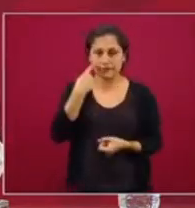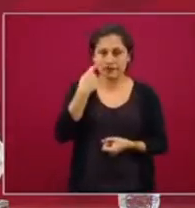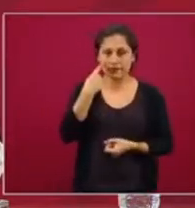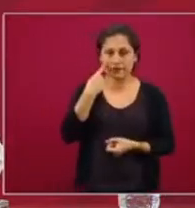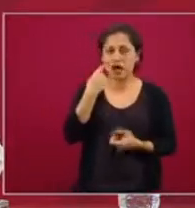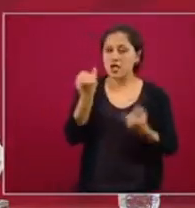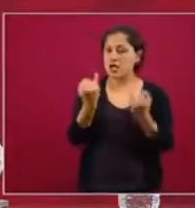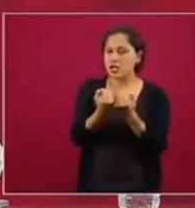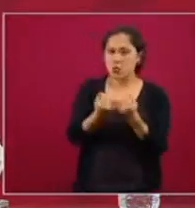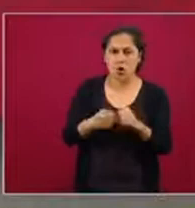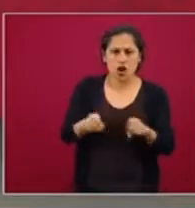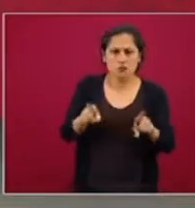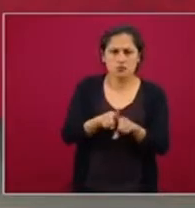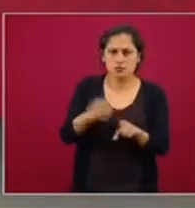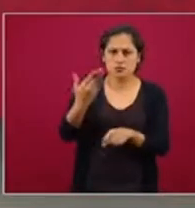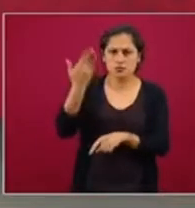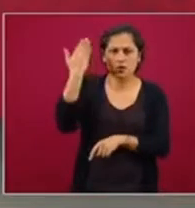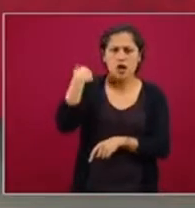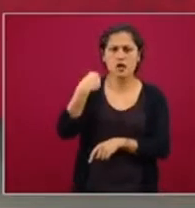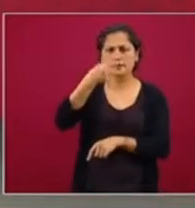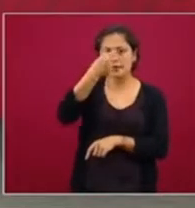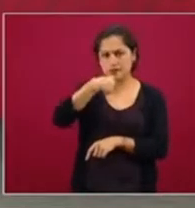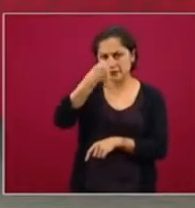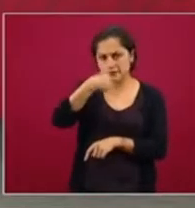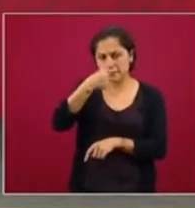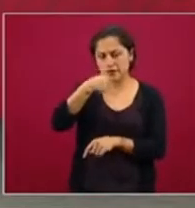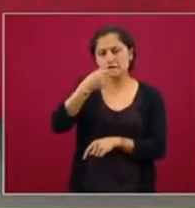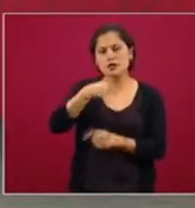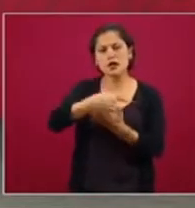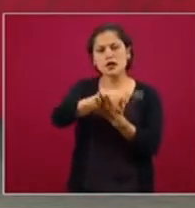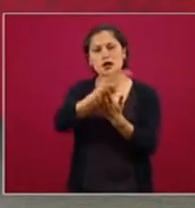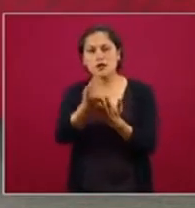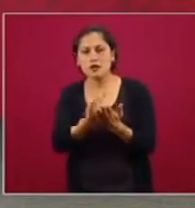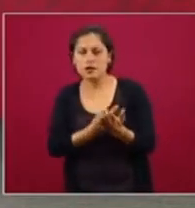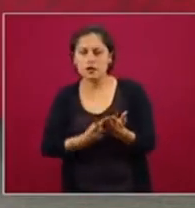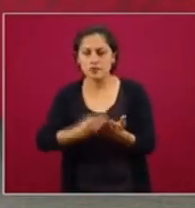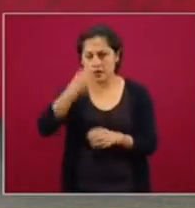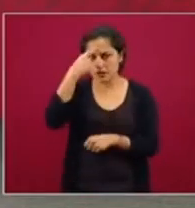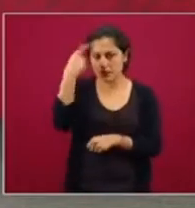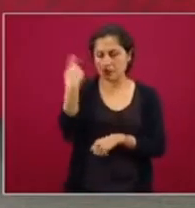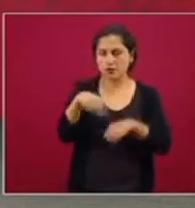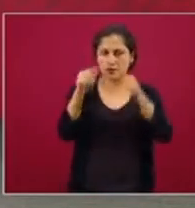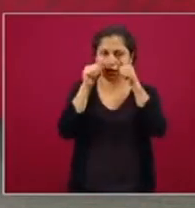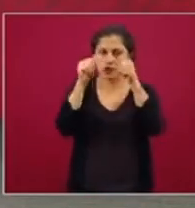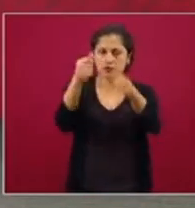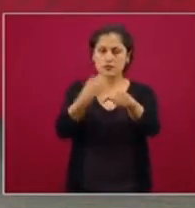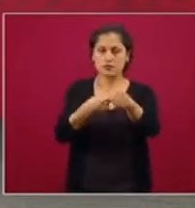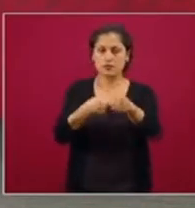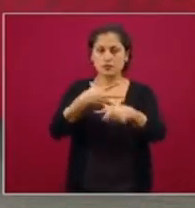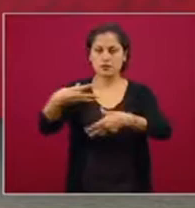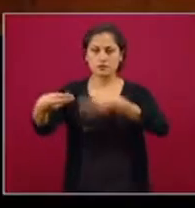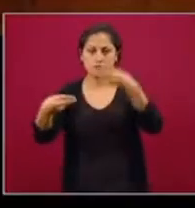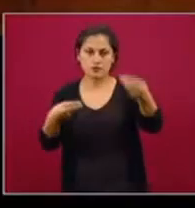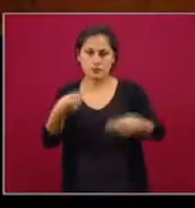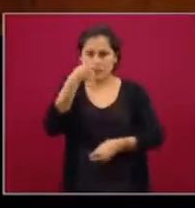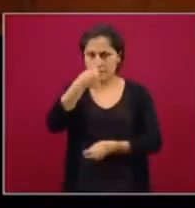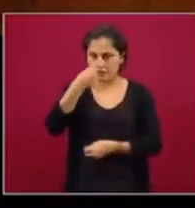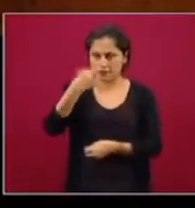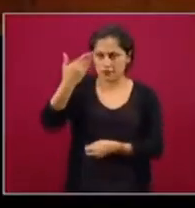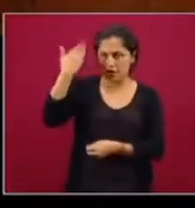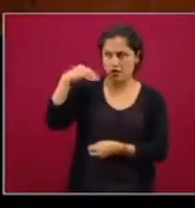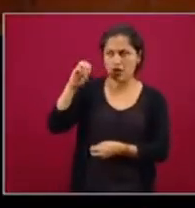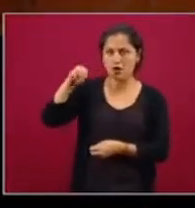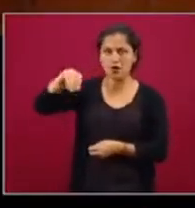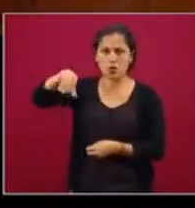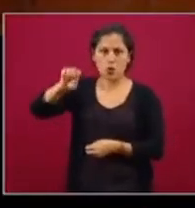influenza, esto desde el Plan Global de Preparación y Respuesta ante una pandemia de influenza que la Organización Mundial de la